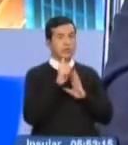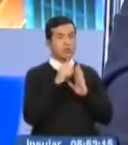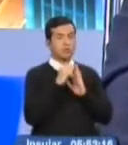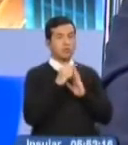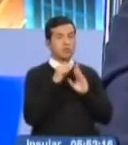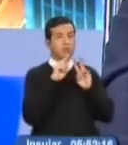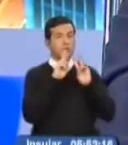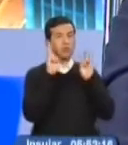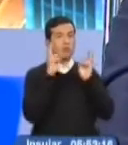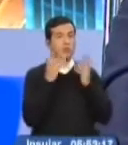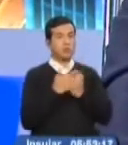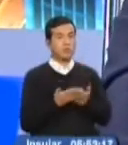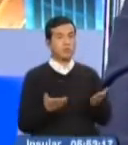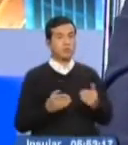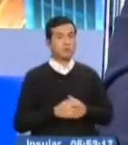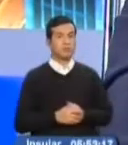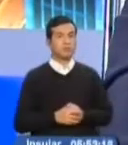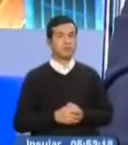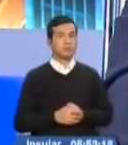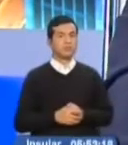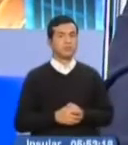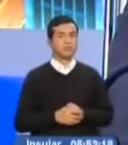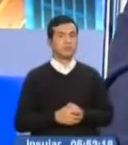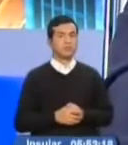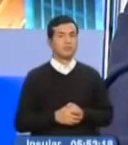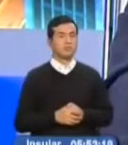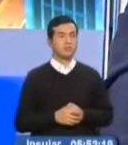ver con el tema de